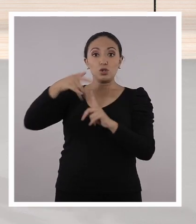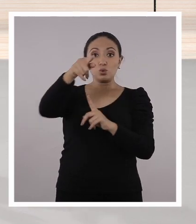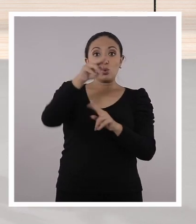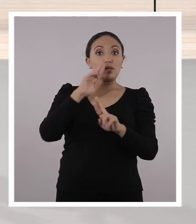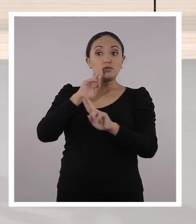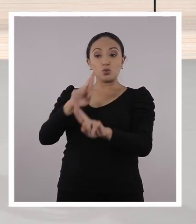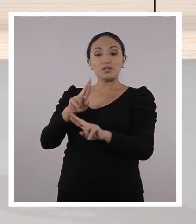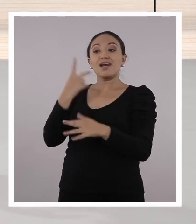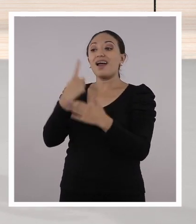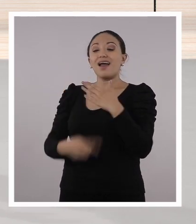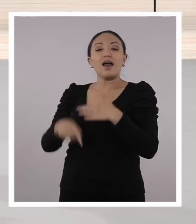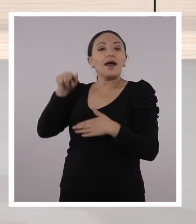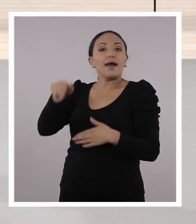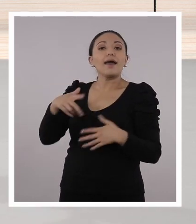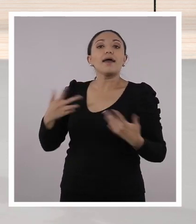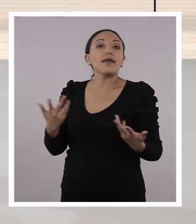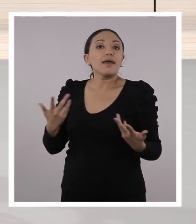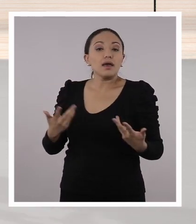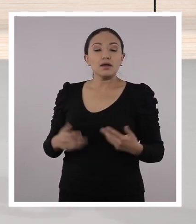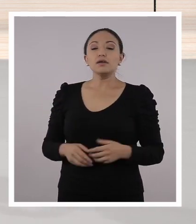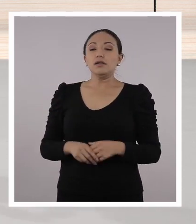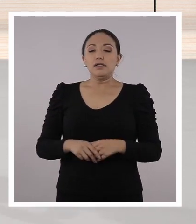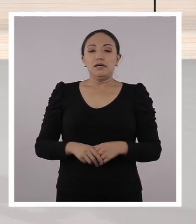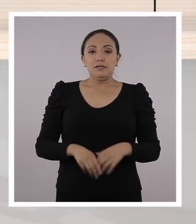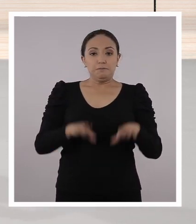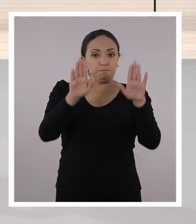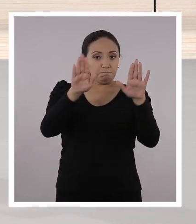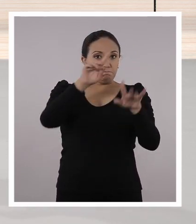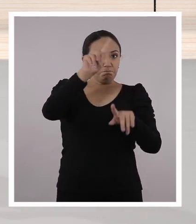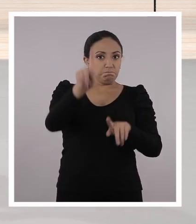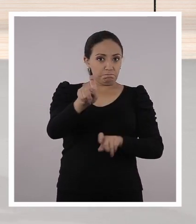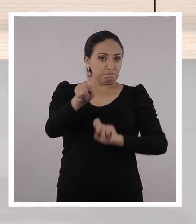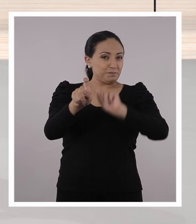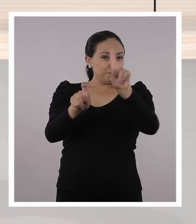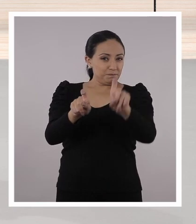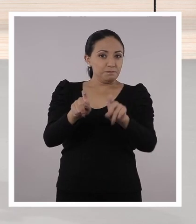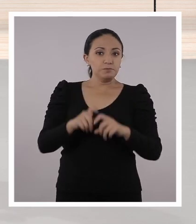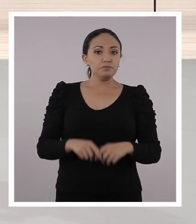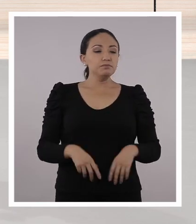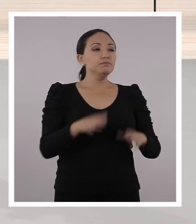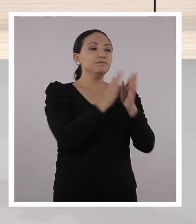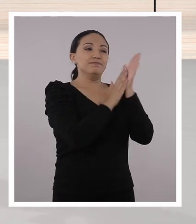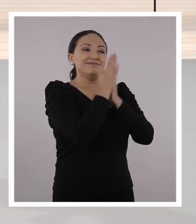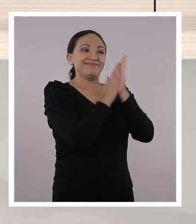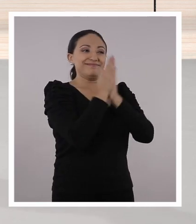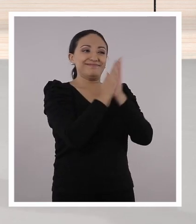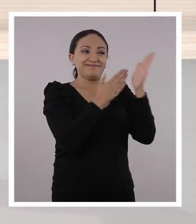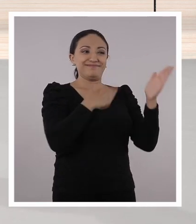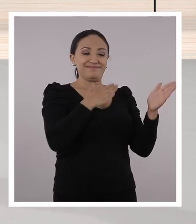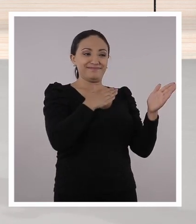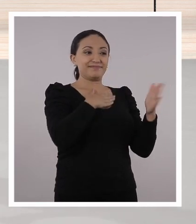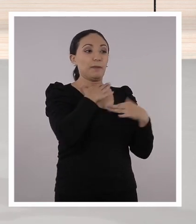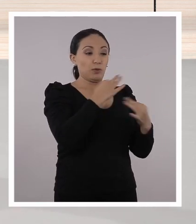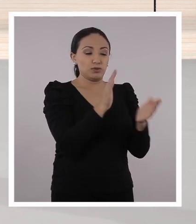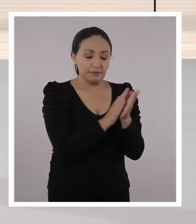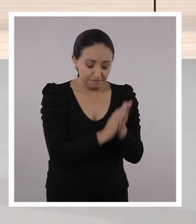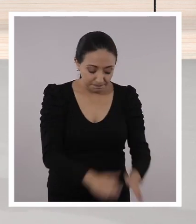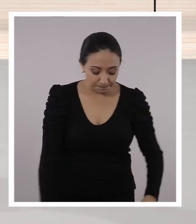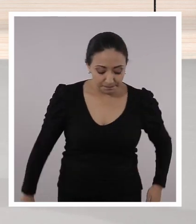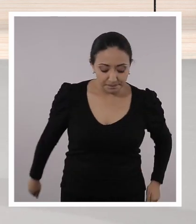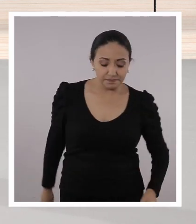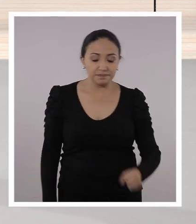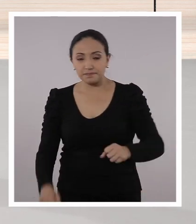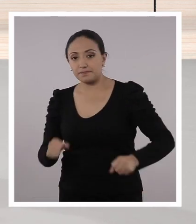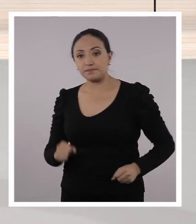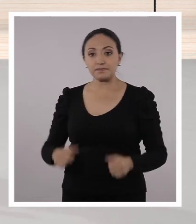nuestro país que lo constituyeron como un estado. Pero vamos a hacer como una trivia, un Profe, juego. yo soy buenísima para las trivias, así que aquí no